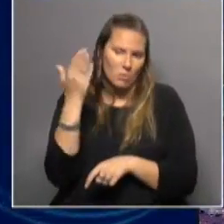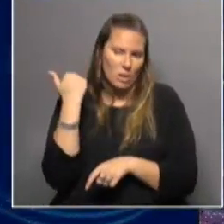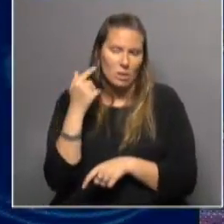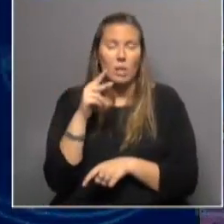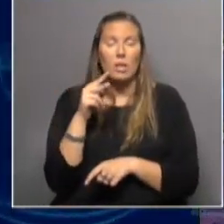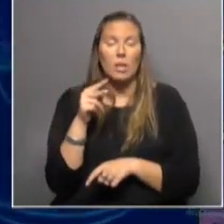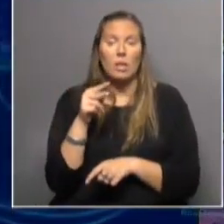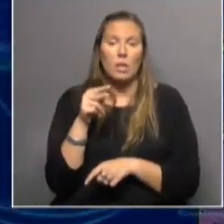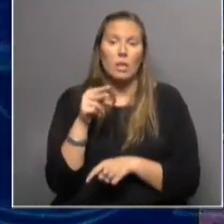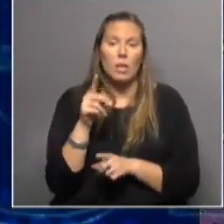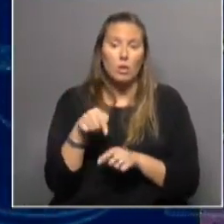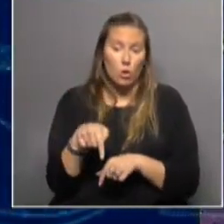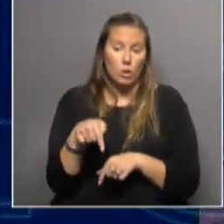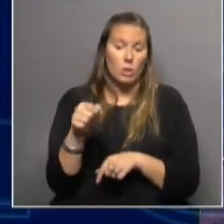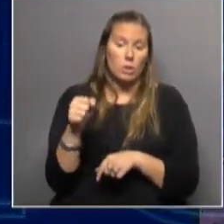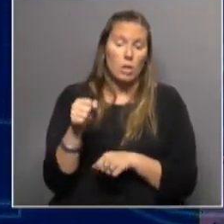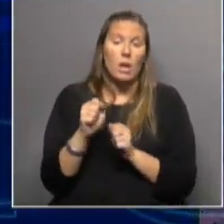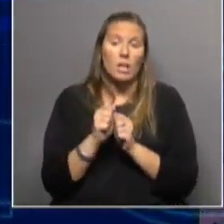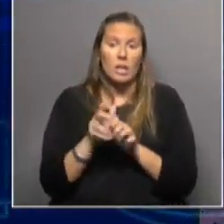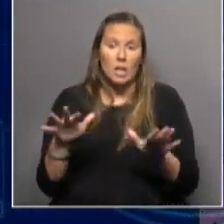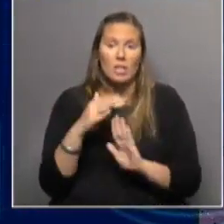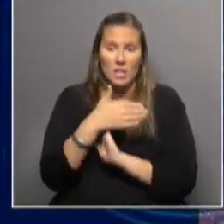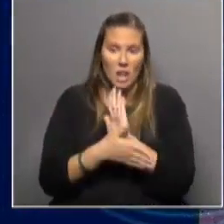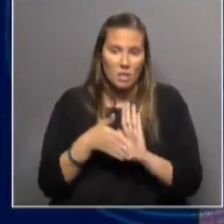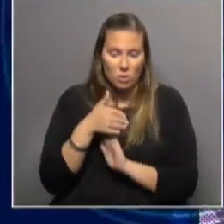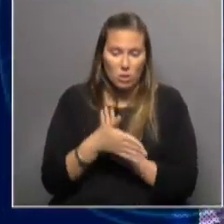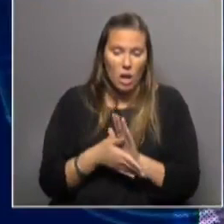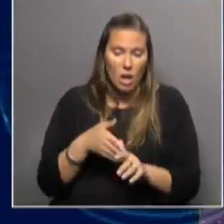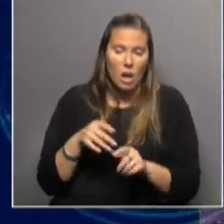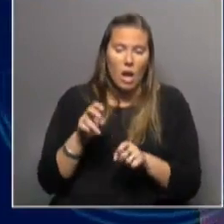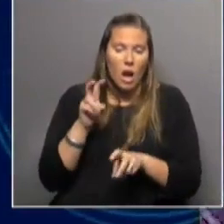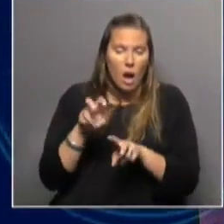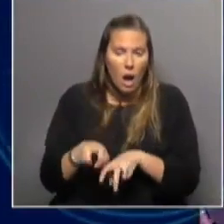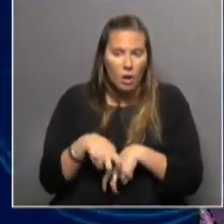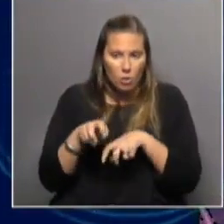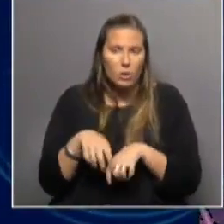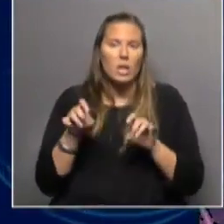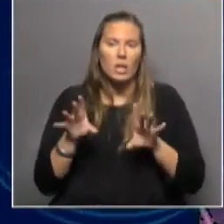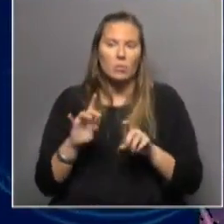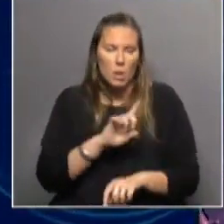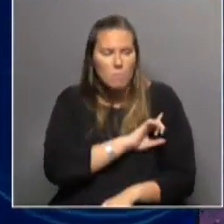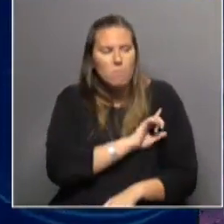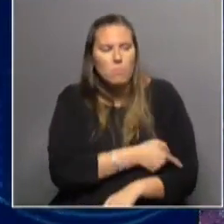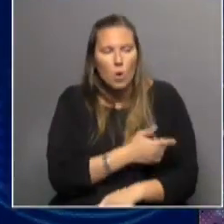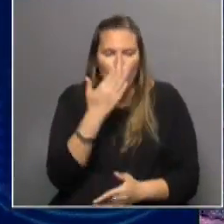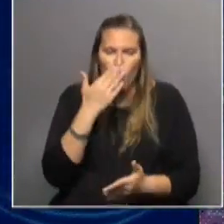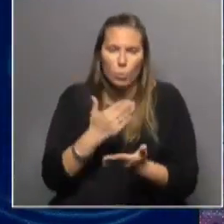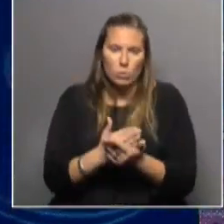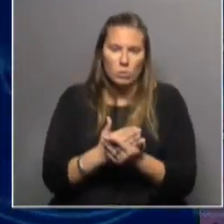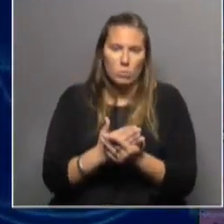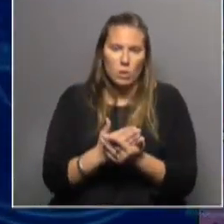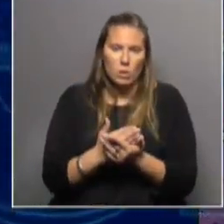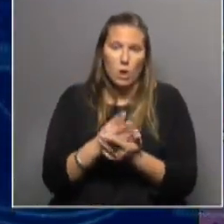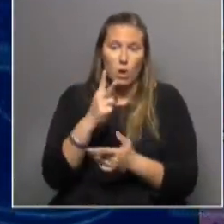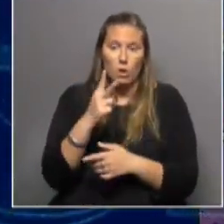y hoy tenemos una red nacional de agroecología que se ha fortalecido en estos últimos en estas